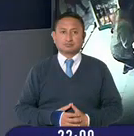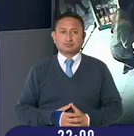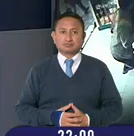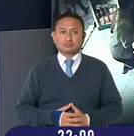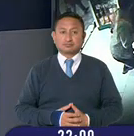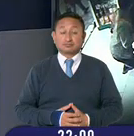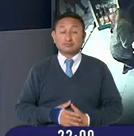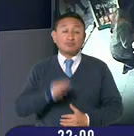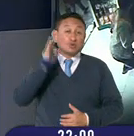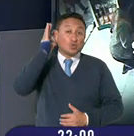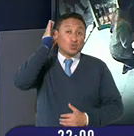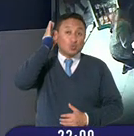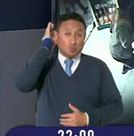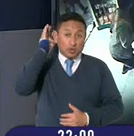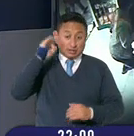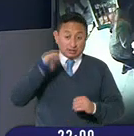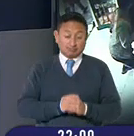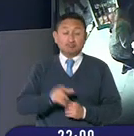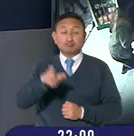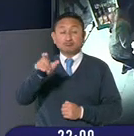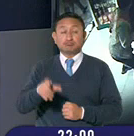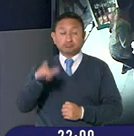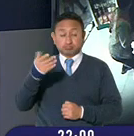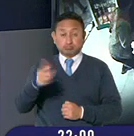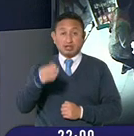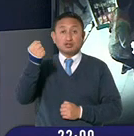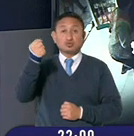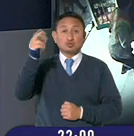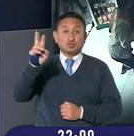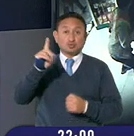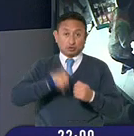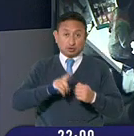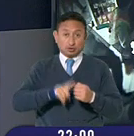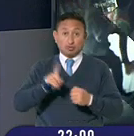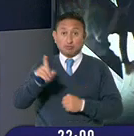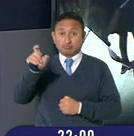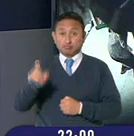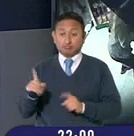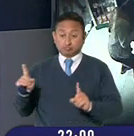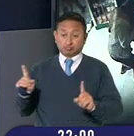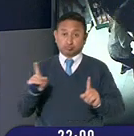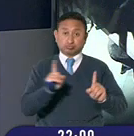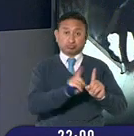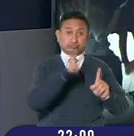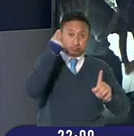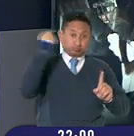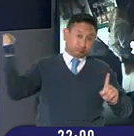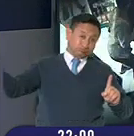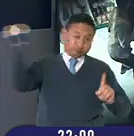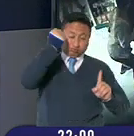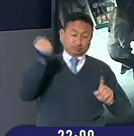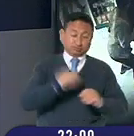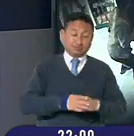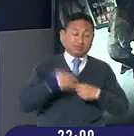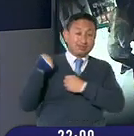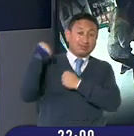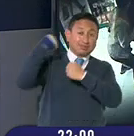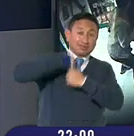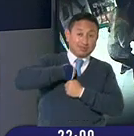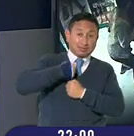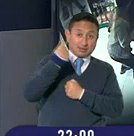mujer fue blanco de sacapintas al sur de Quito. Uno de los delincuentes la agredió en la cabeza para quitarle la cartera donde